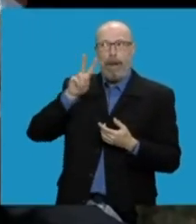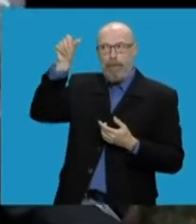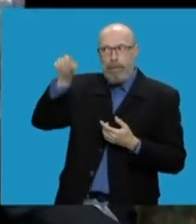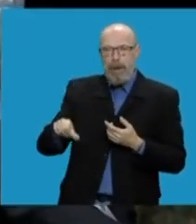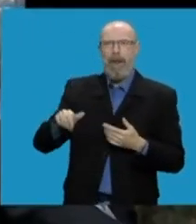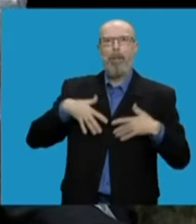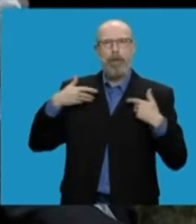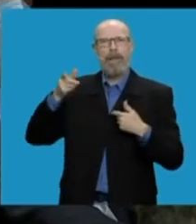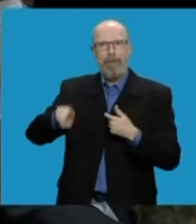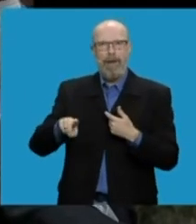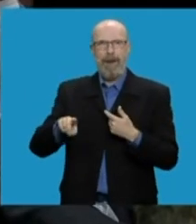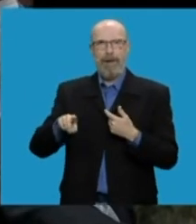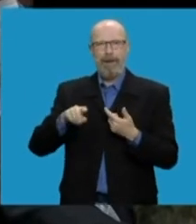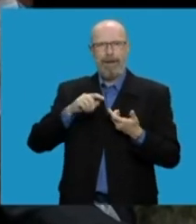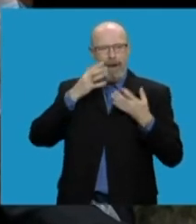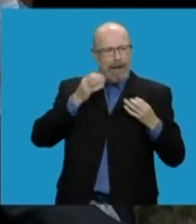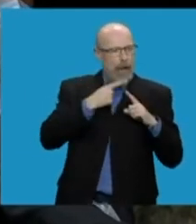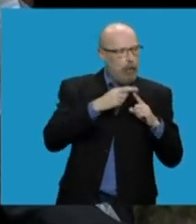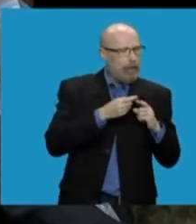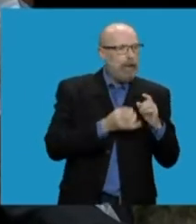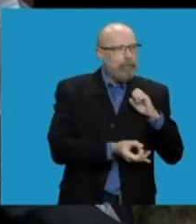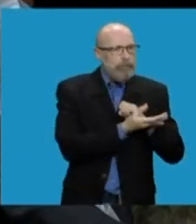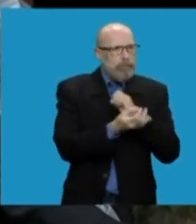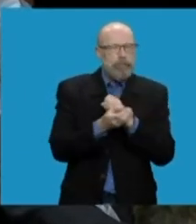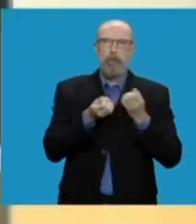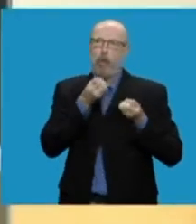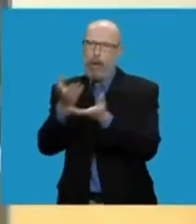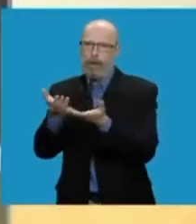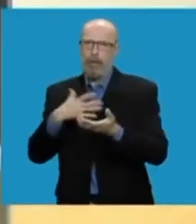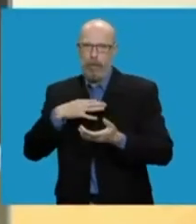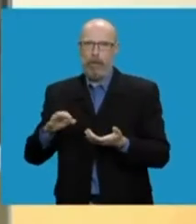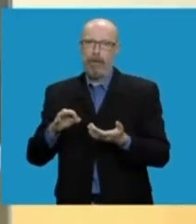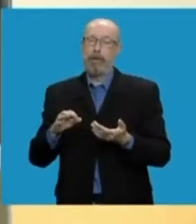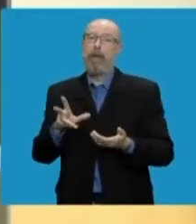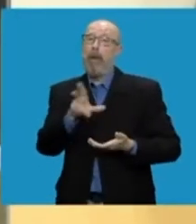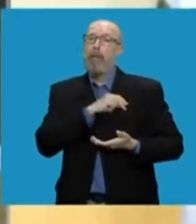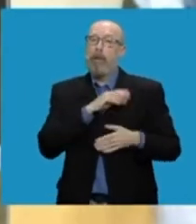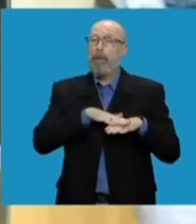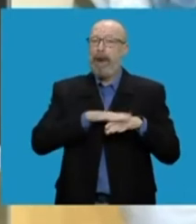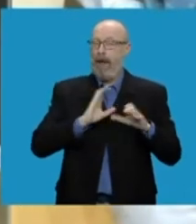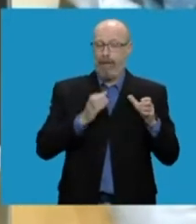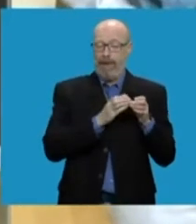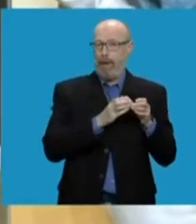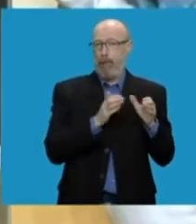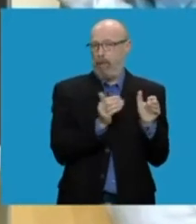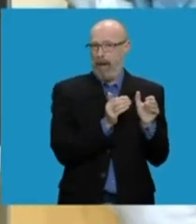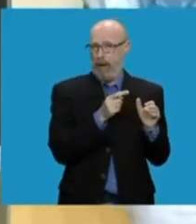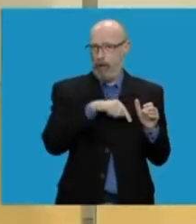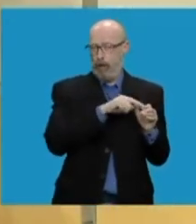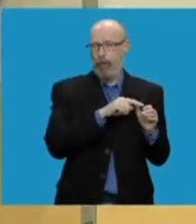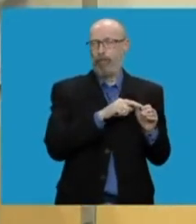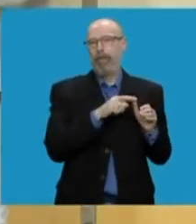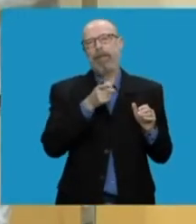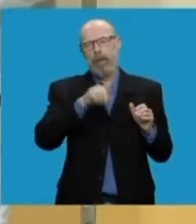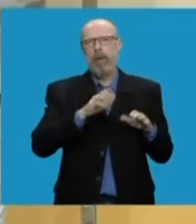contarles qué es lo que está pasando, ¿no? Entonces, bueno, este premio va para nuestro pequeño equipo, somos muy chiquitines, y también va para todos